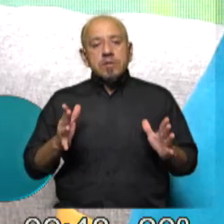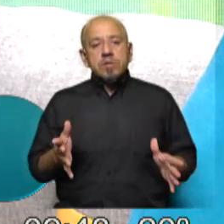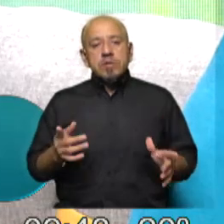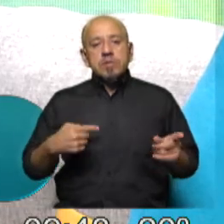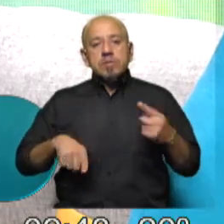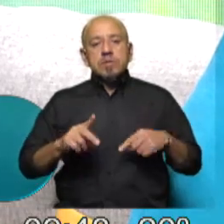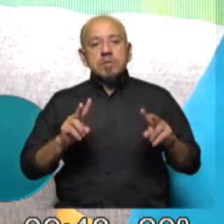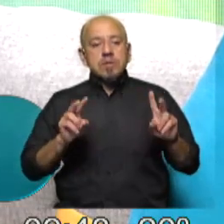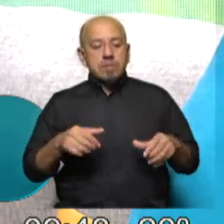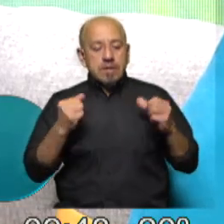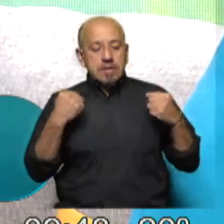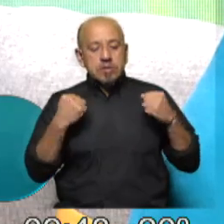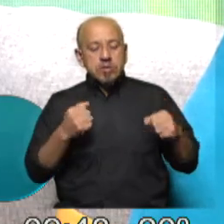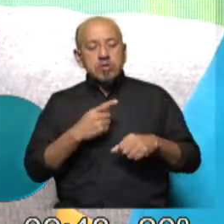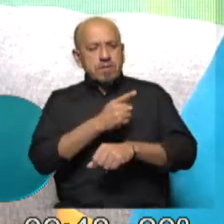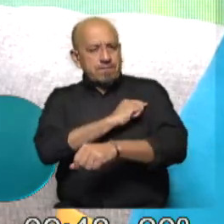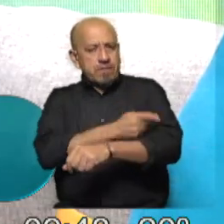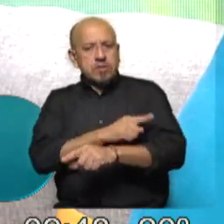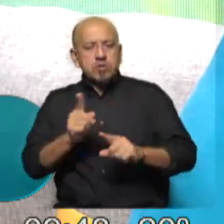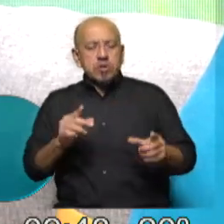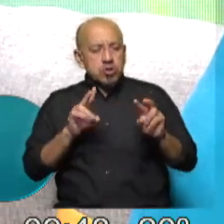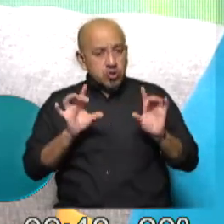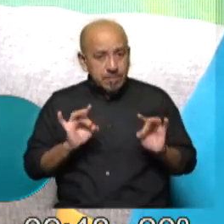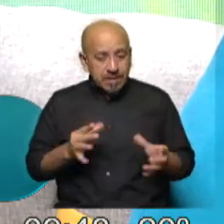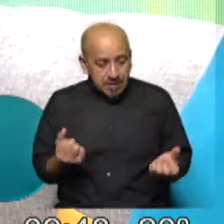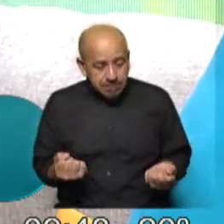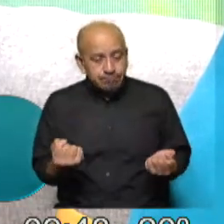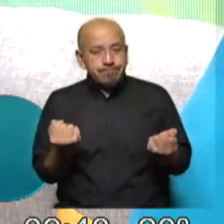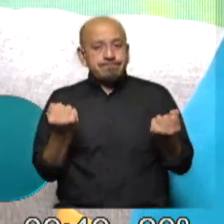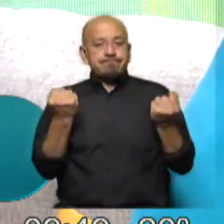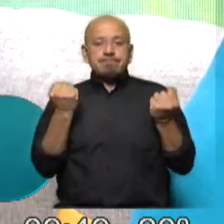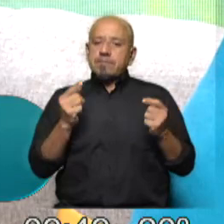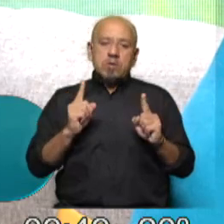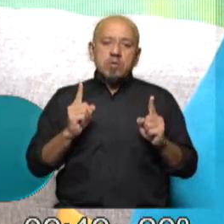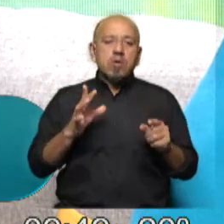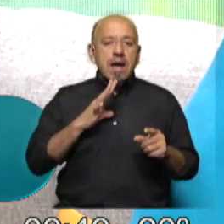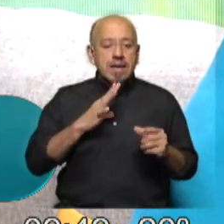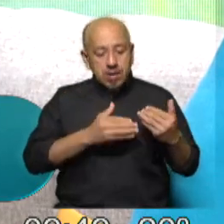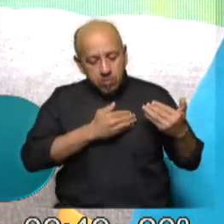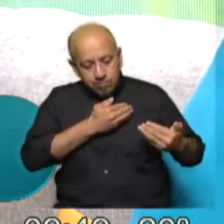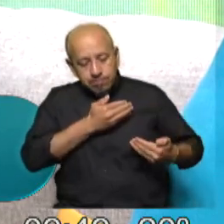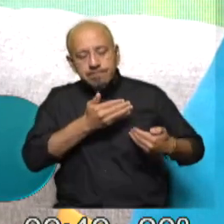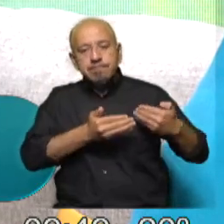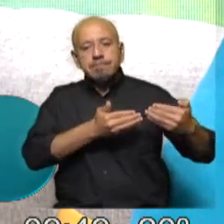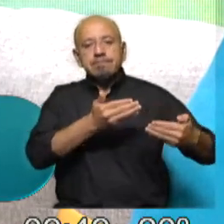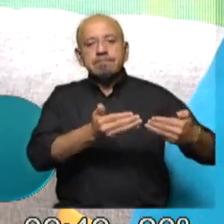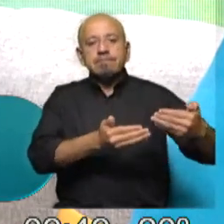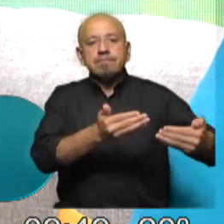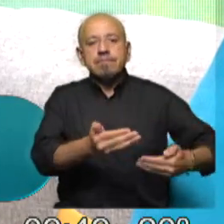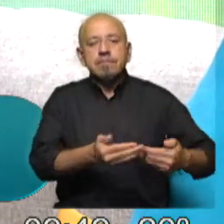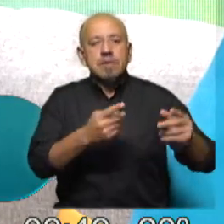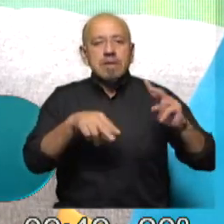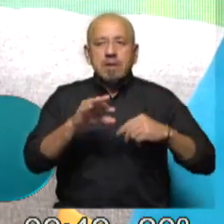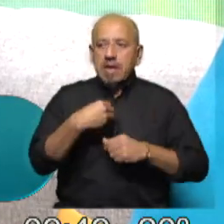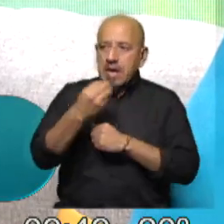ejercicio de fuerza, de levantar solo, levantar pesas. Tiene todo un proceso